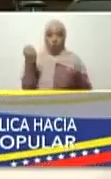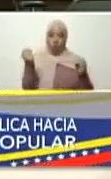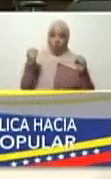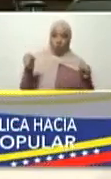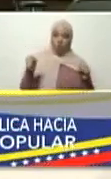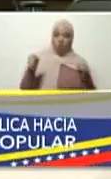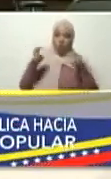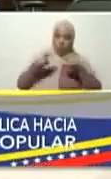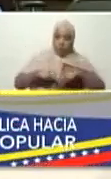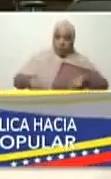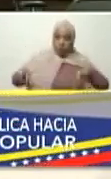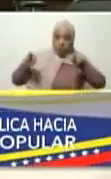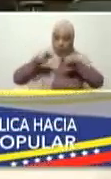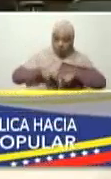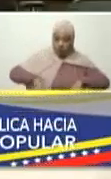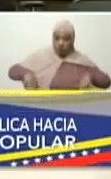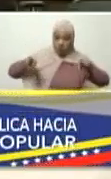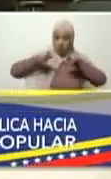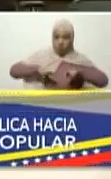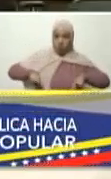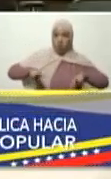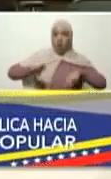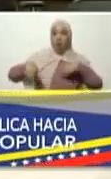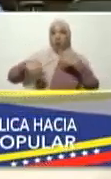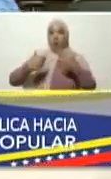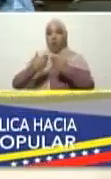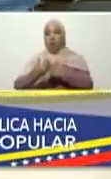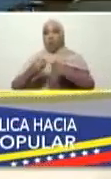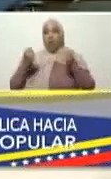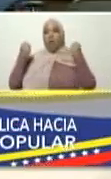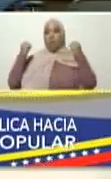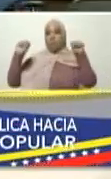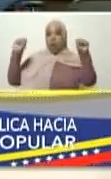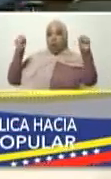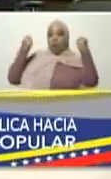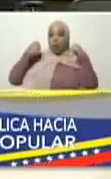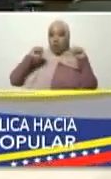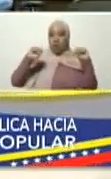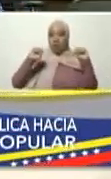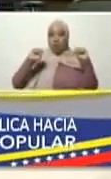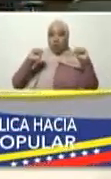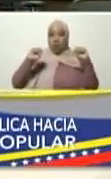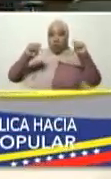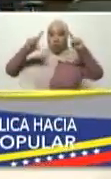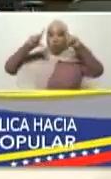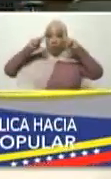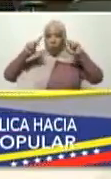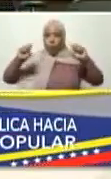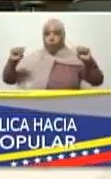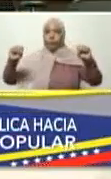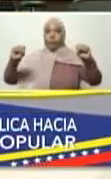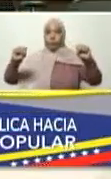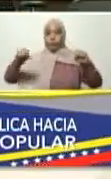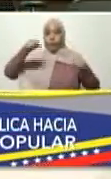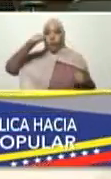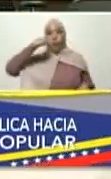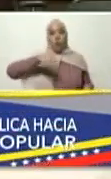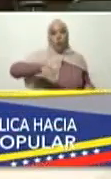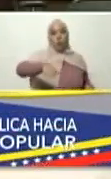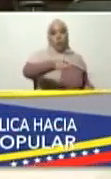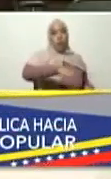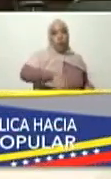investigación. Y de ahí a la práctica. El gran intelectual colectivo, ¿quién es? El pueblo.